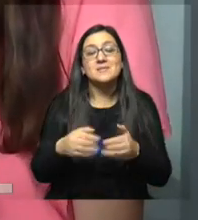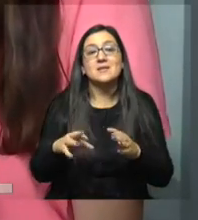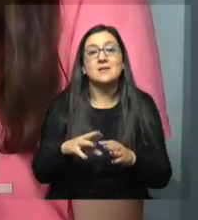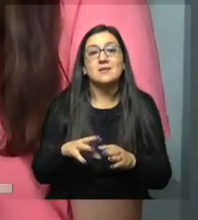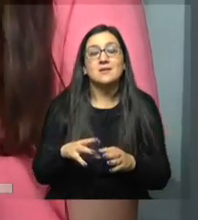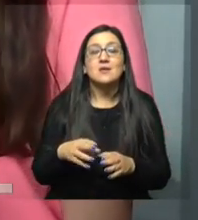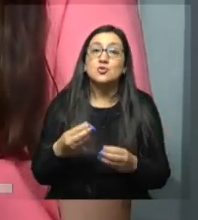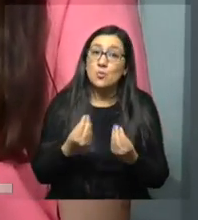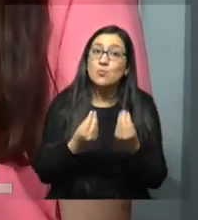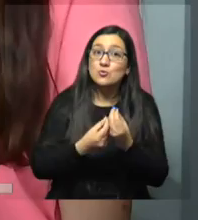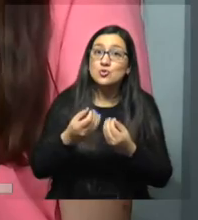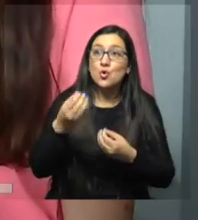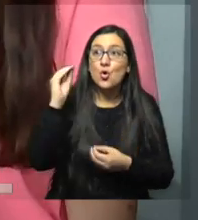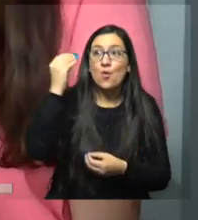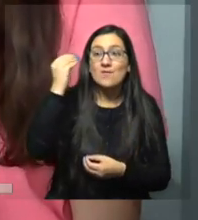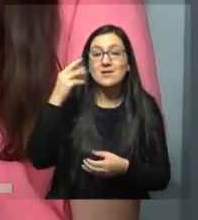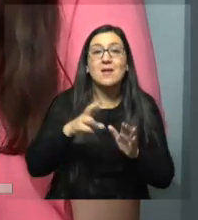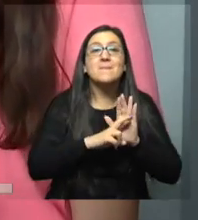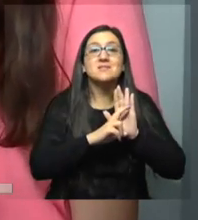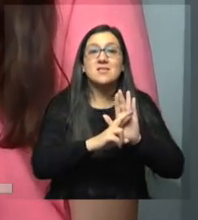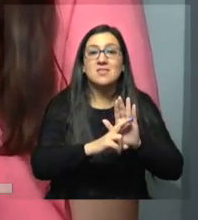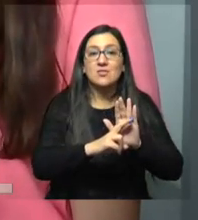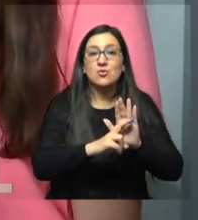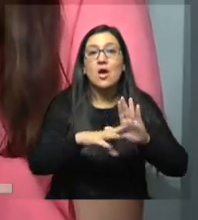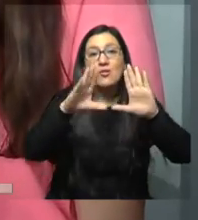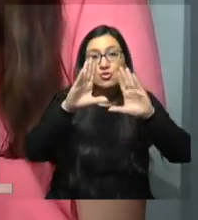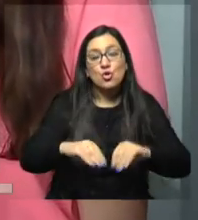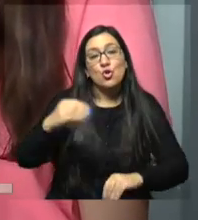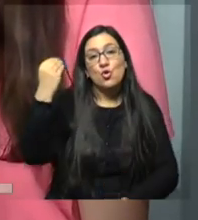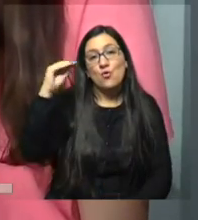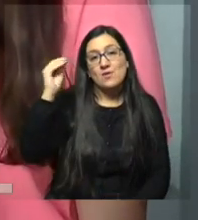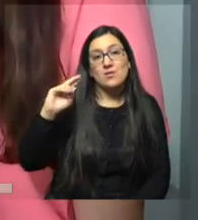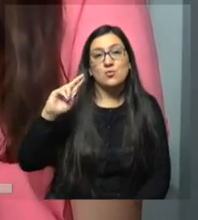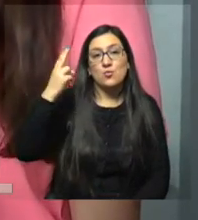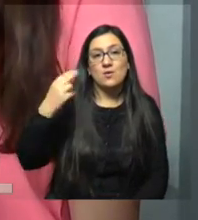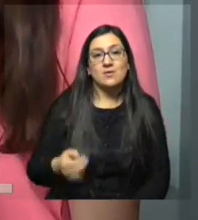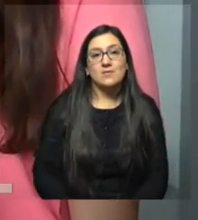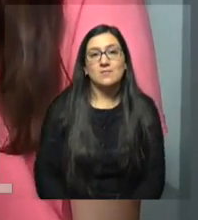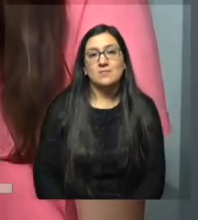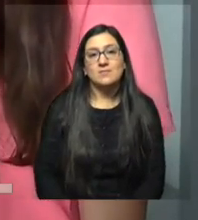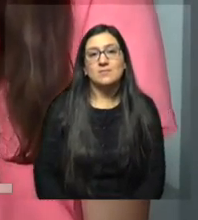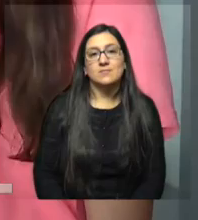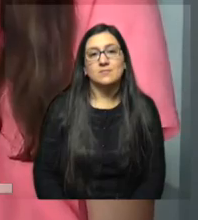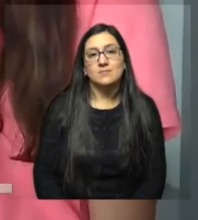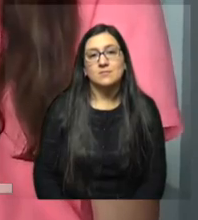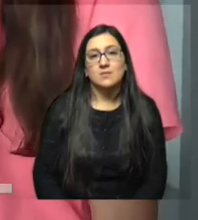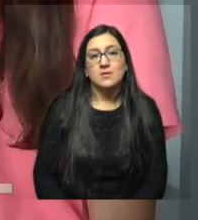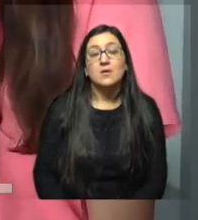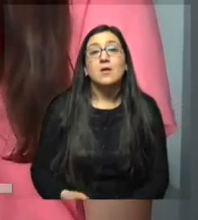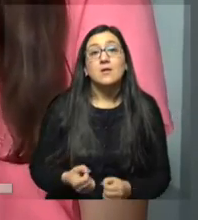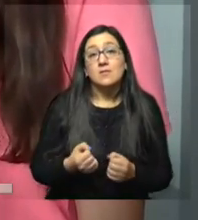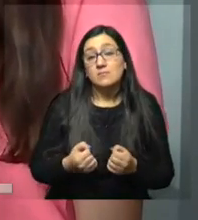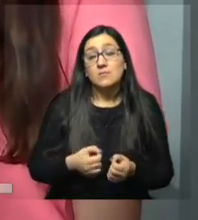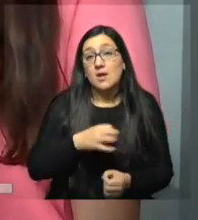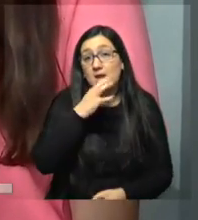Somos varios jóvenes en representación de todos los jóvenes del Uruguay, dando una conclusión